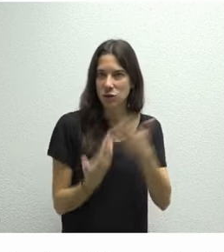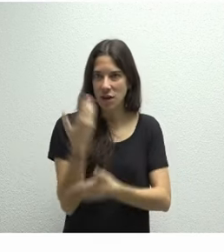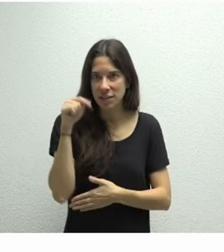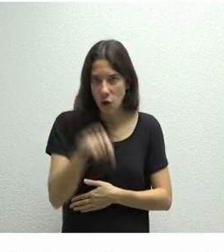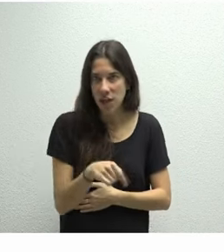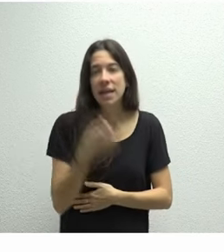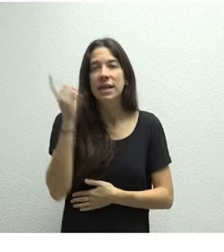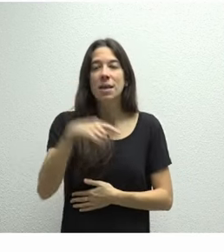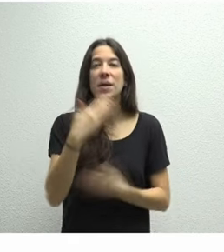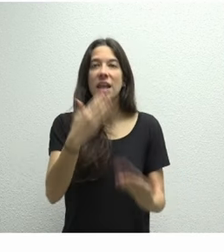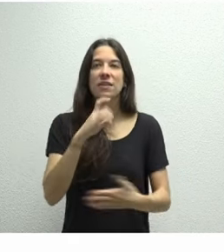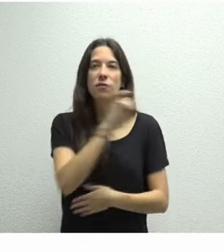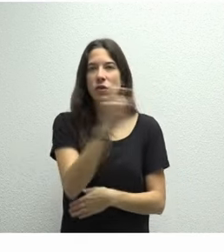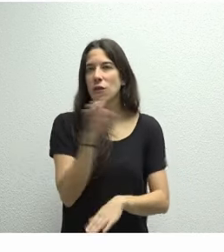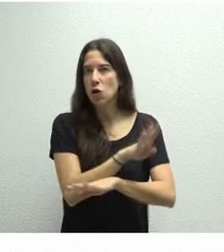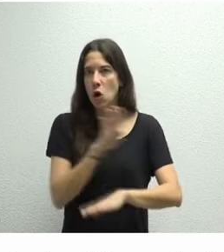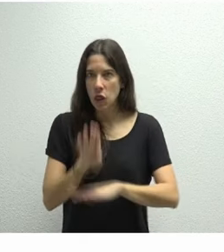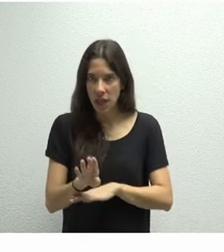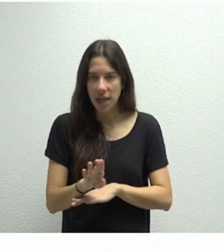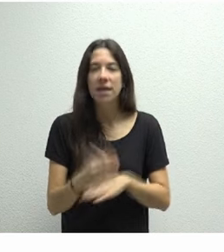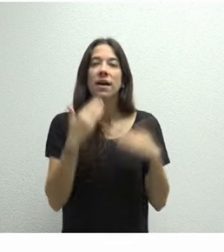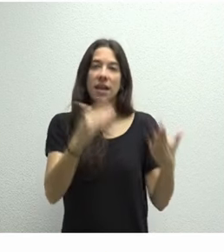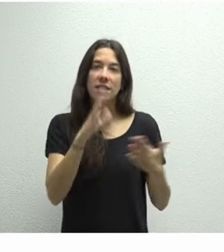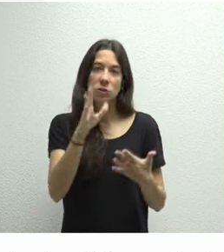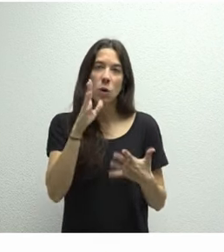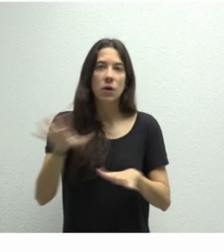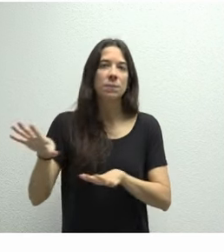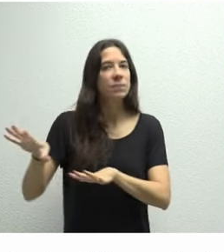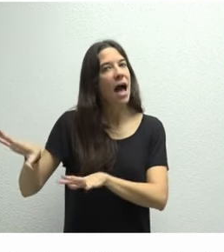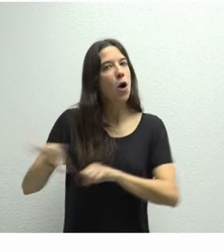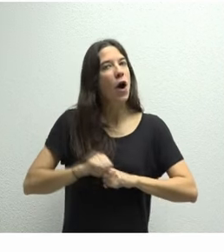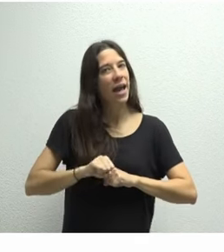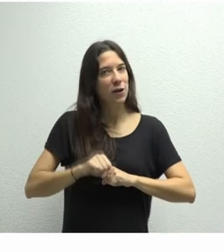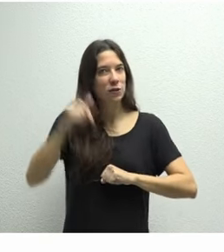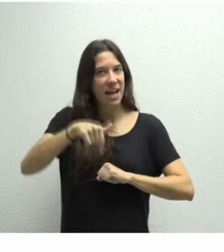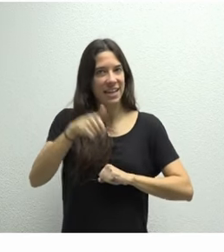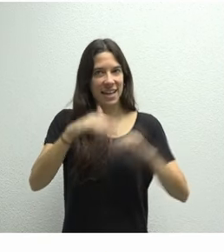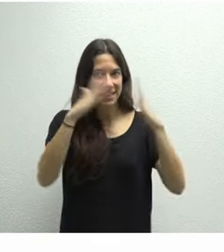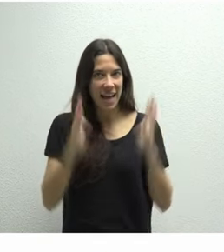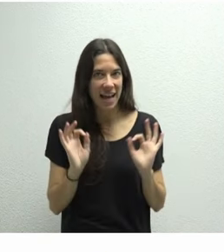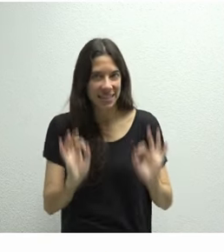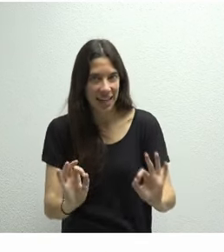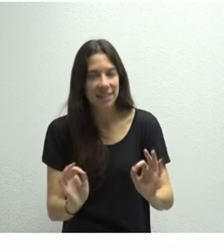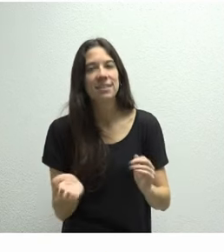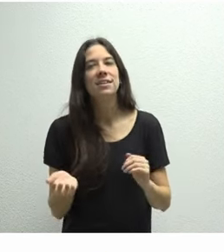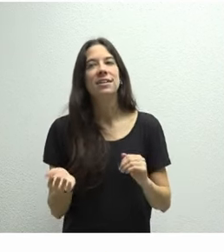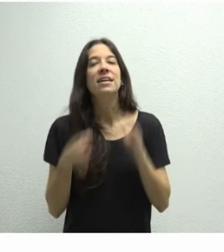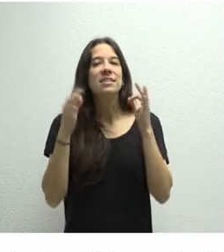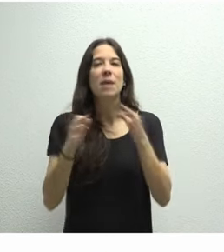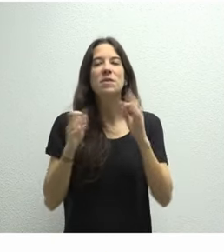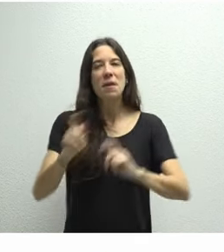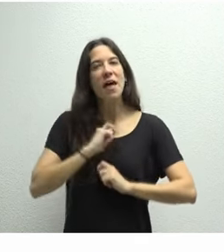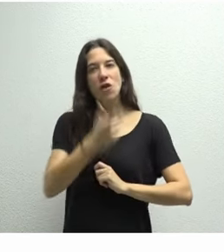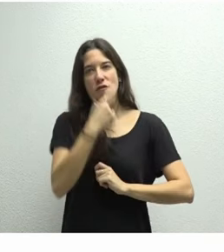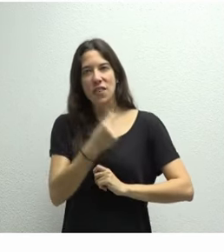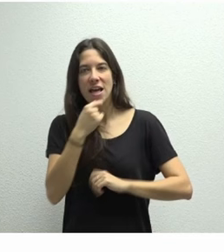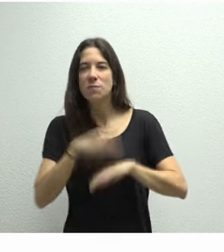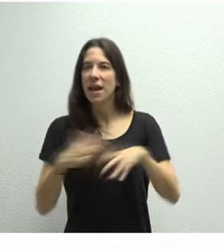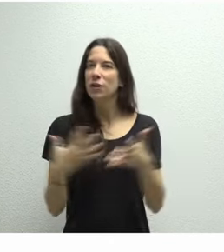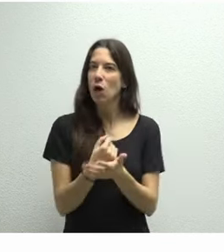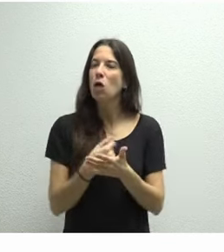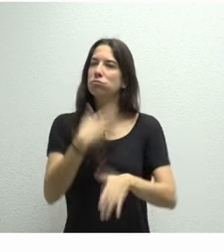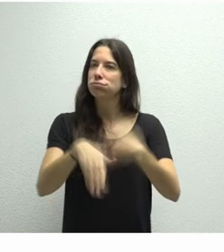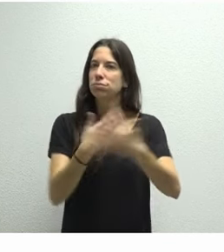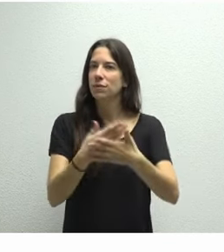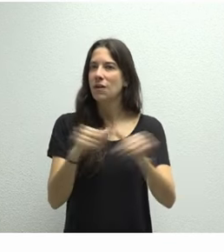fundación 11 gracias por por acogernos a en esta en esta casa siempre facilitar para que todo pueda desarrollarse de la mejor